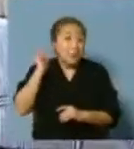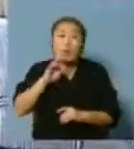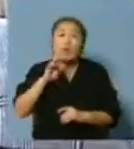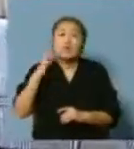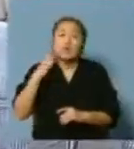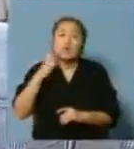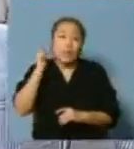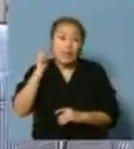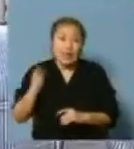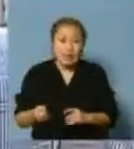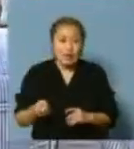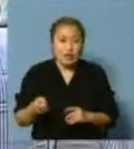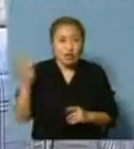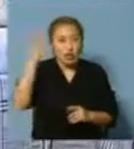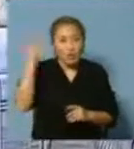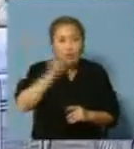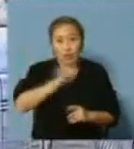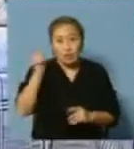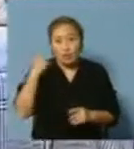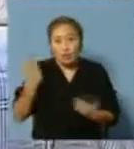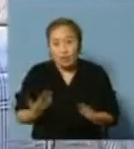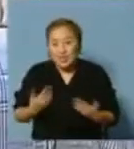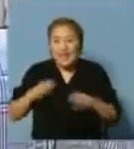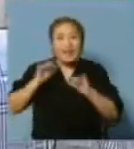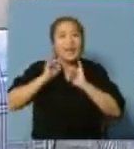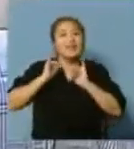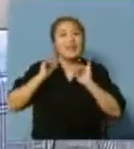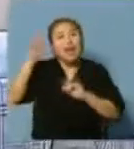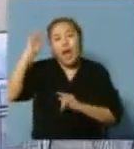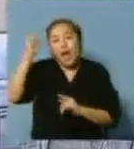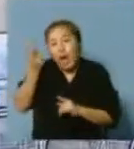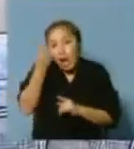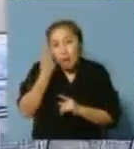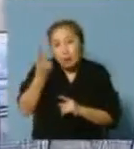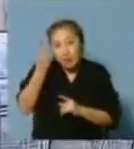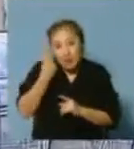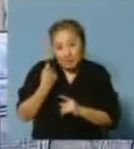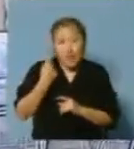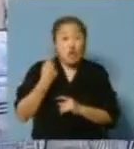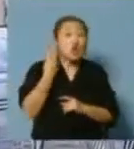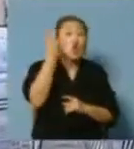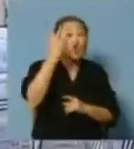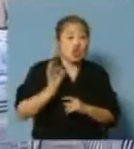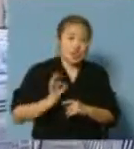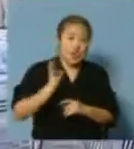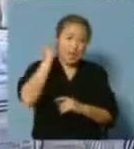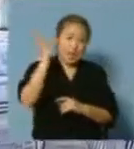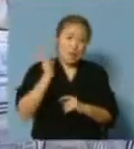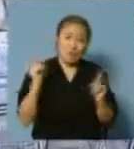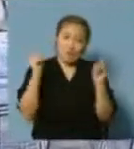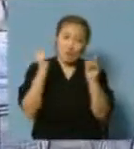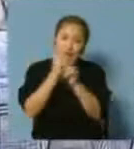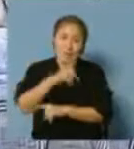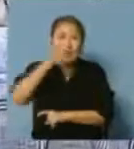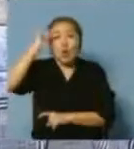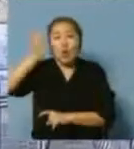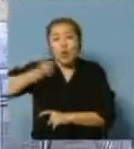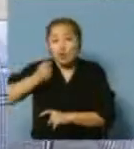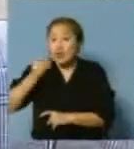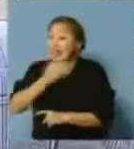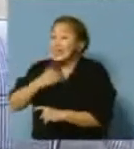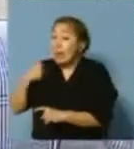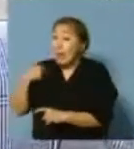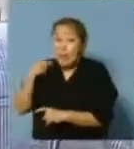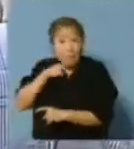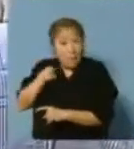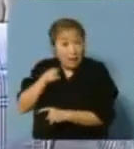O sea, creo que nosotros tenemos que informarnos. Esta es una causa de hace 2 años, y esta mamá corría